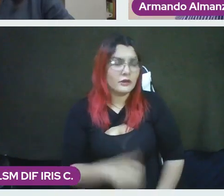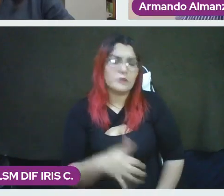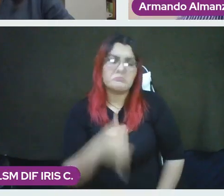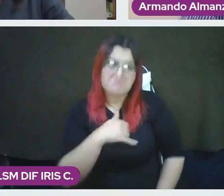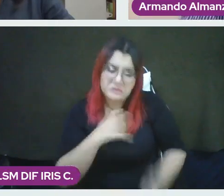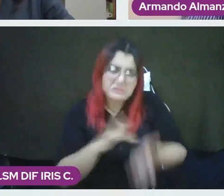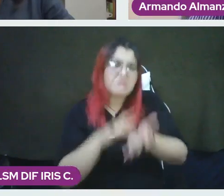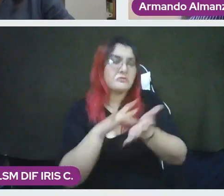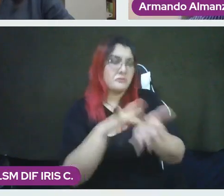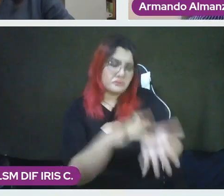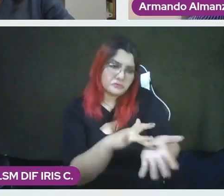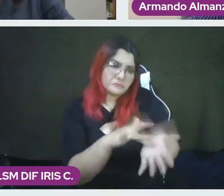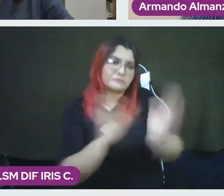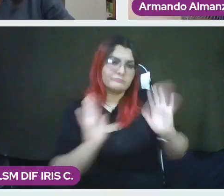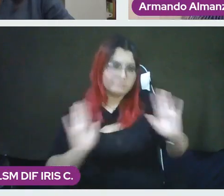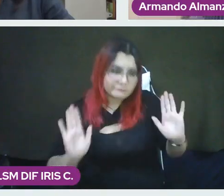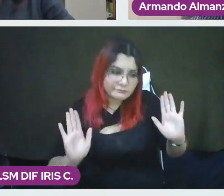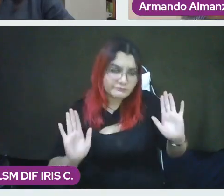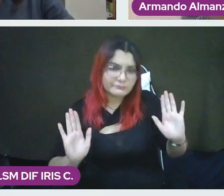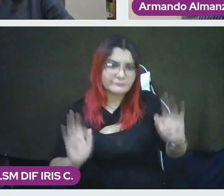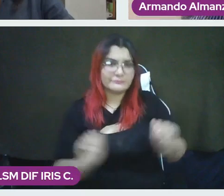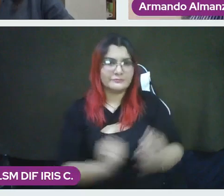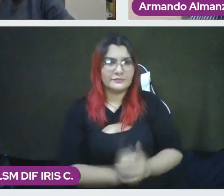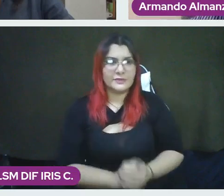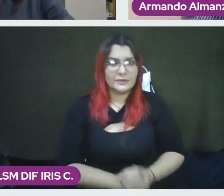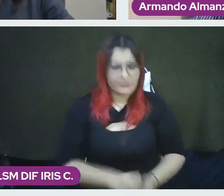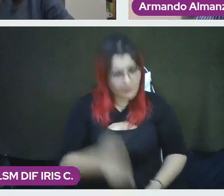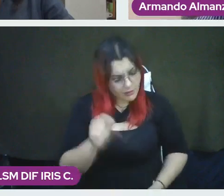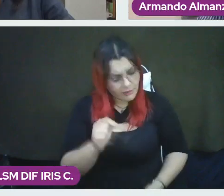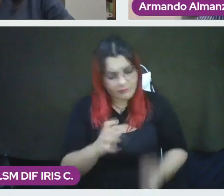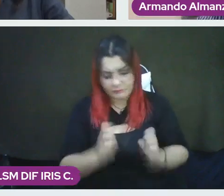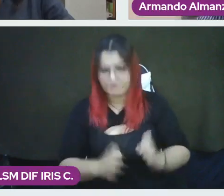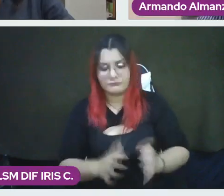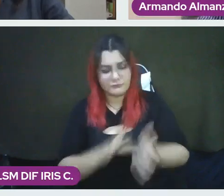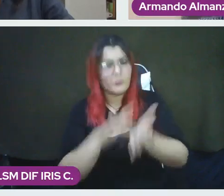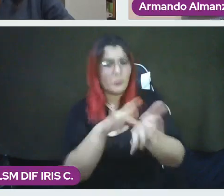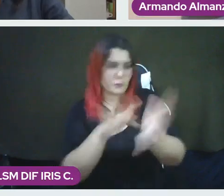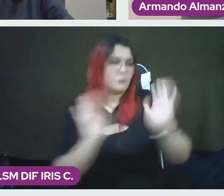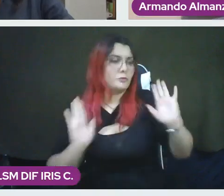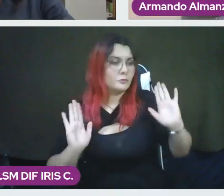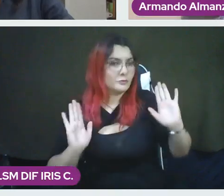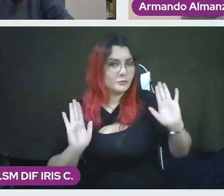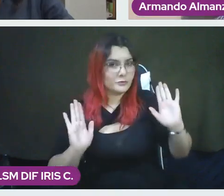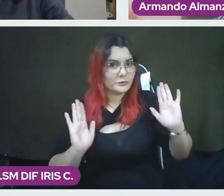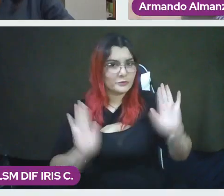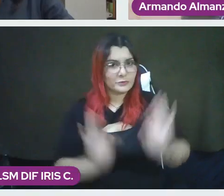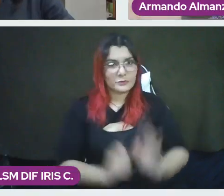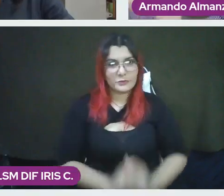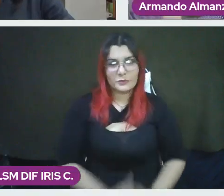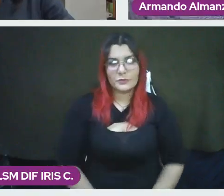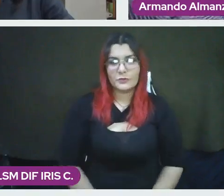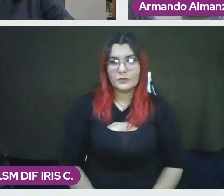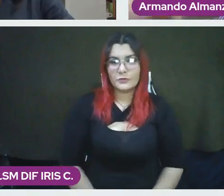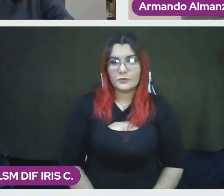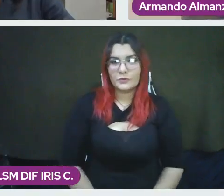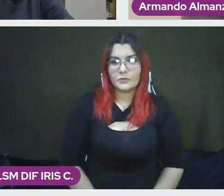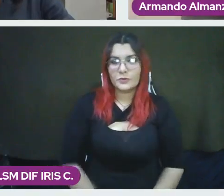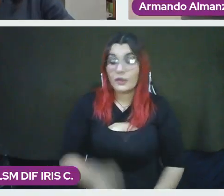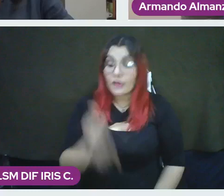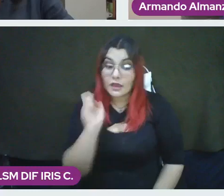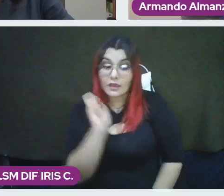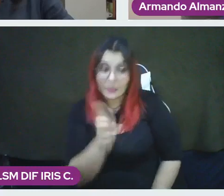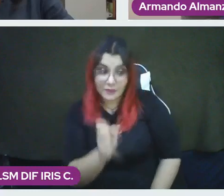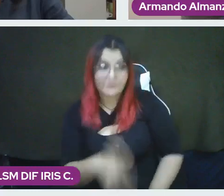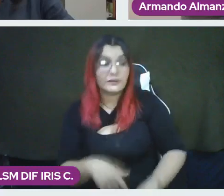contigo, no te preocupes, aquí voy a estar, ¿no? Y entonces cuando este amigo se